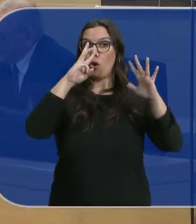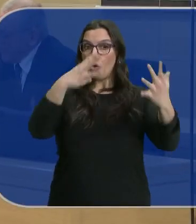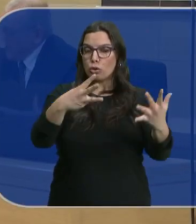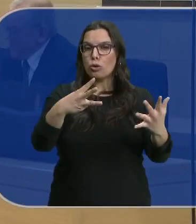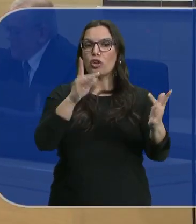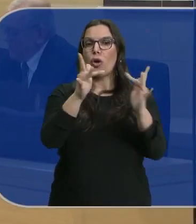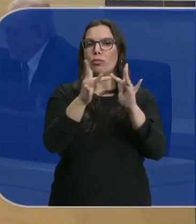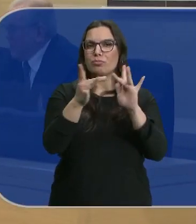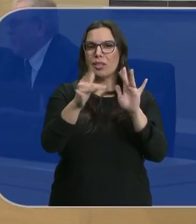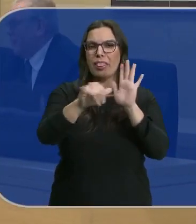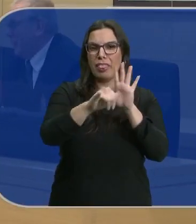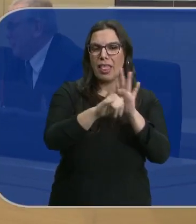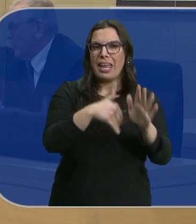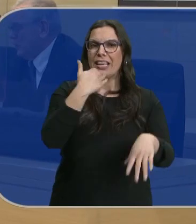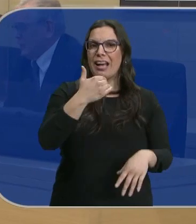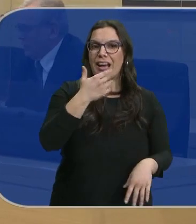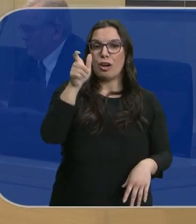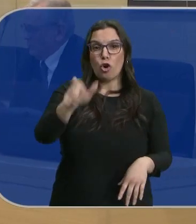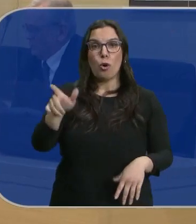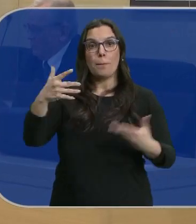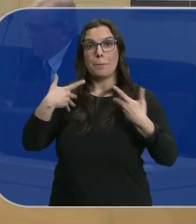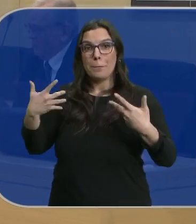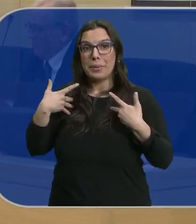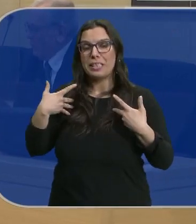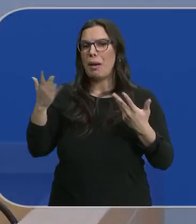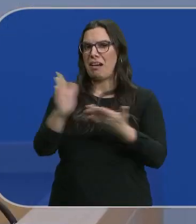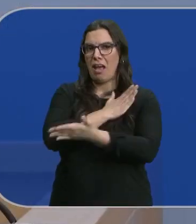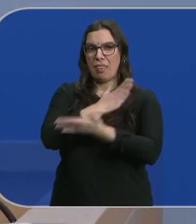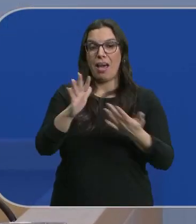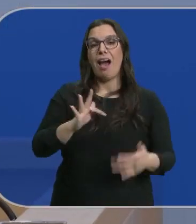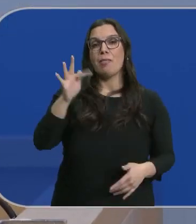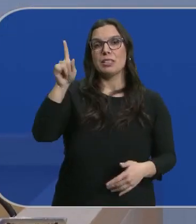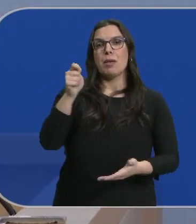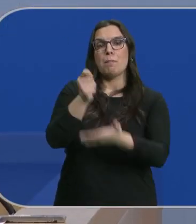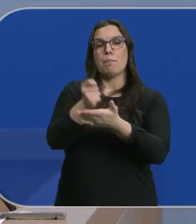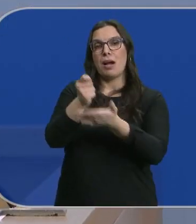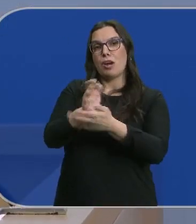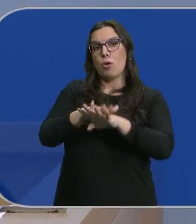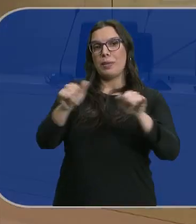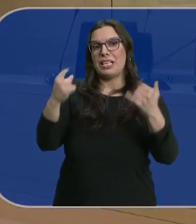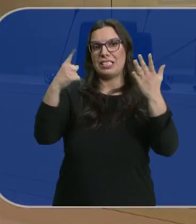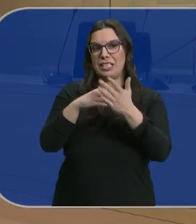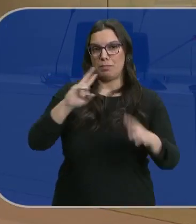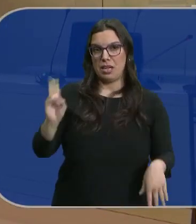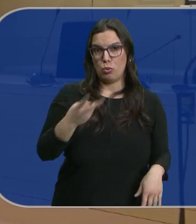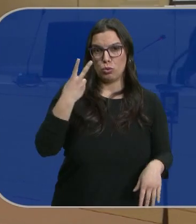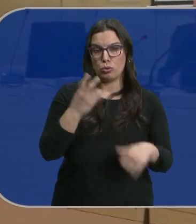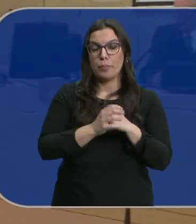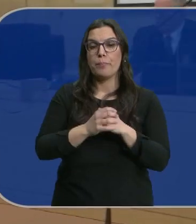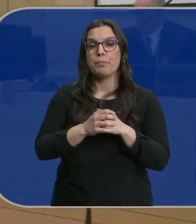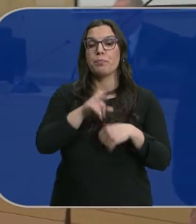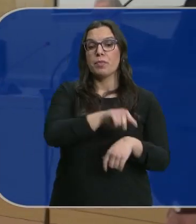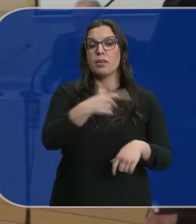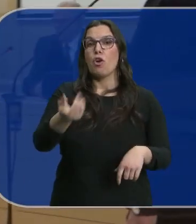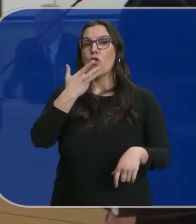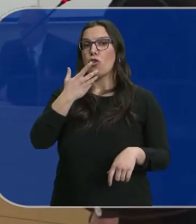podrá acercar bajo ningún concepto a la víctima, a la que además deberá indemnizar con 6.000 euros. Conoció a su